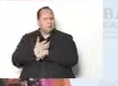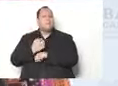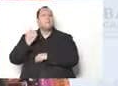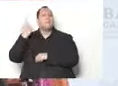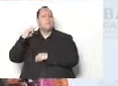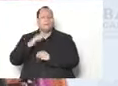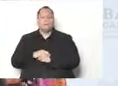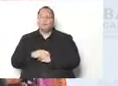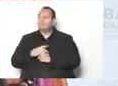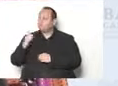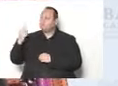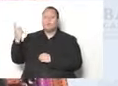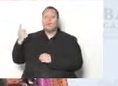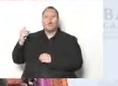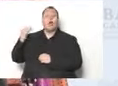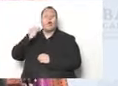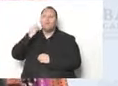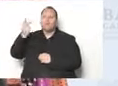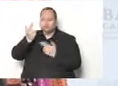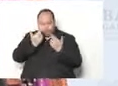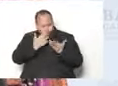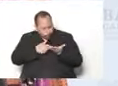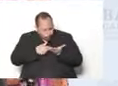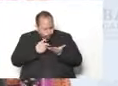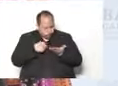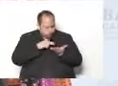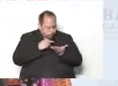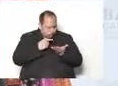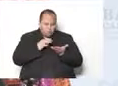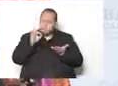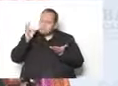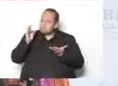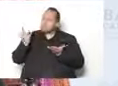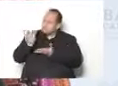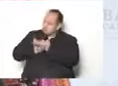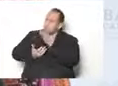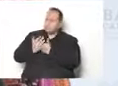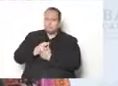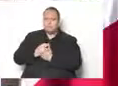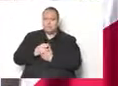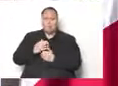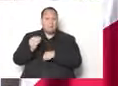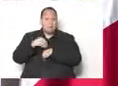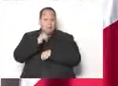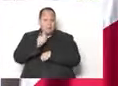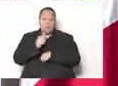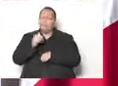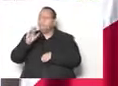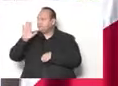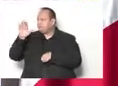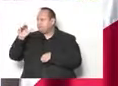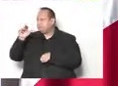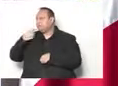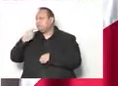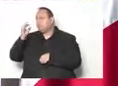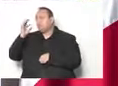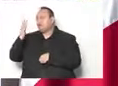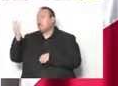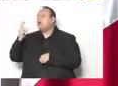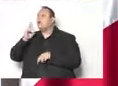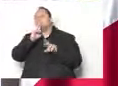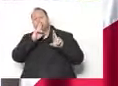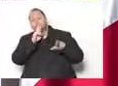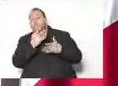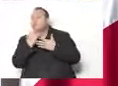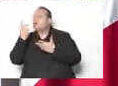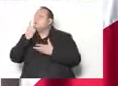que sean revisados por nuestros abogados y proceder en consecuencia. Sin otro particular, nos despedimos quedando en espera de sus